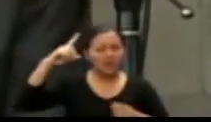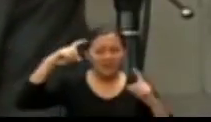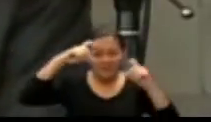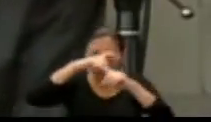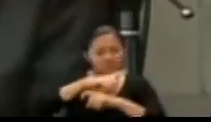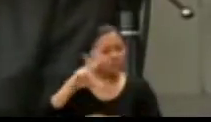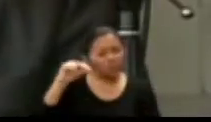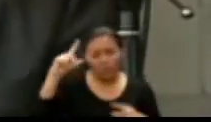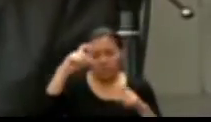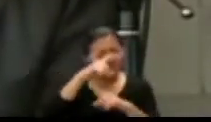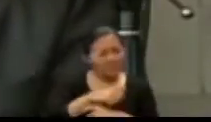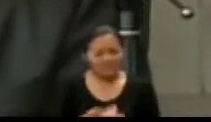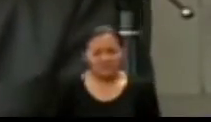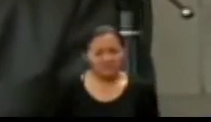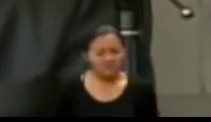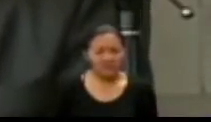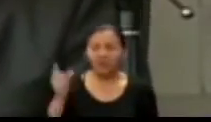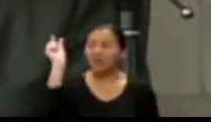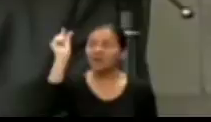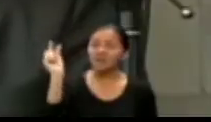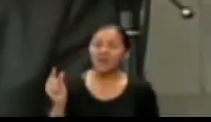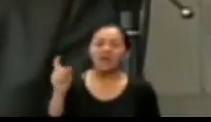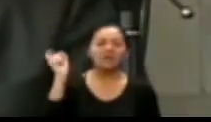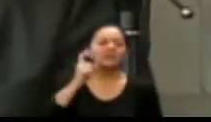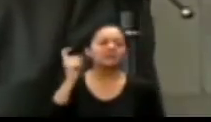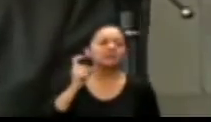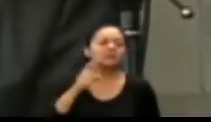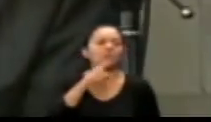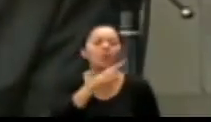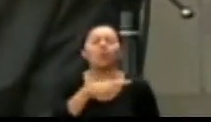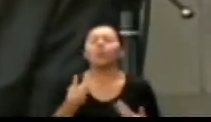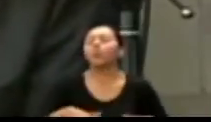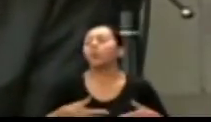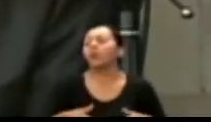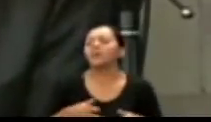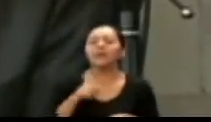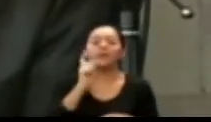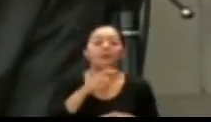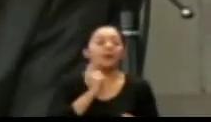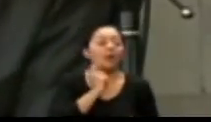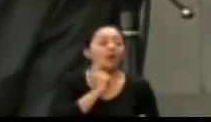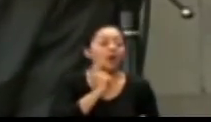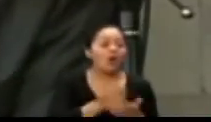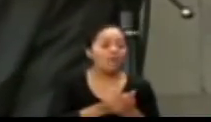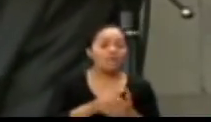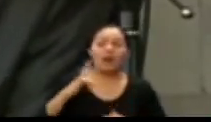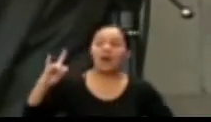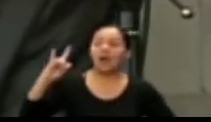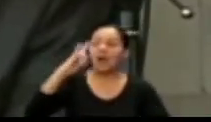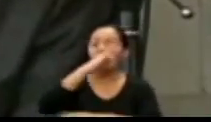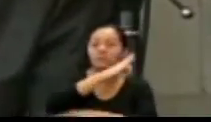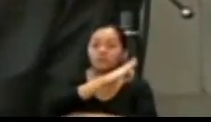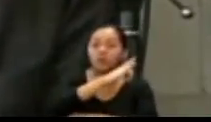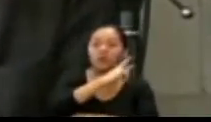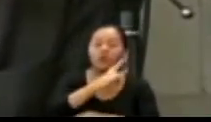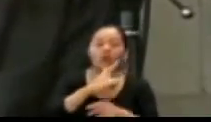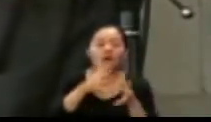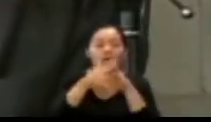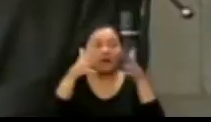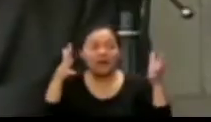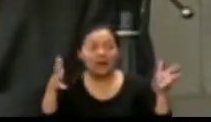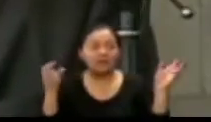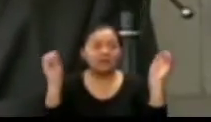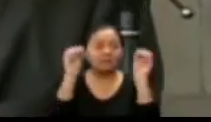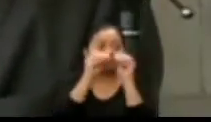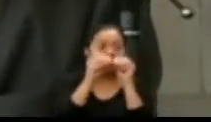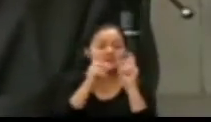Italia no necesitamos a Einstein para entender que antes de comprar nuevos aviones para bombardear, tenemos que